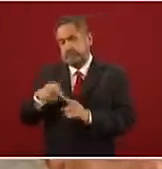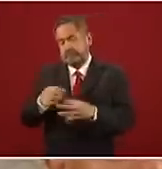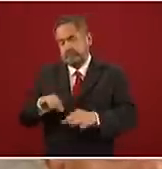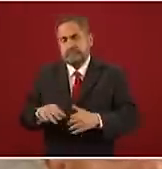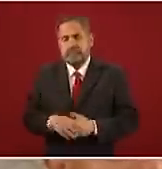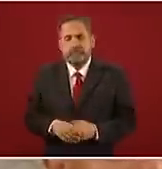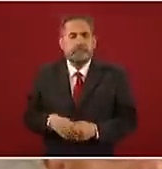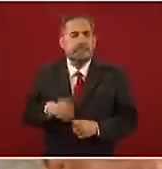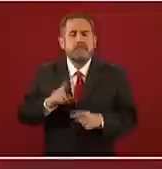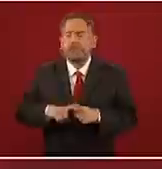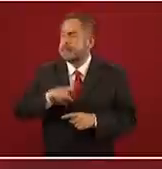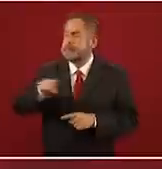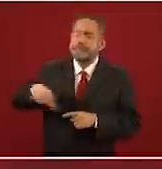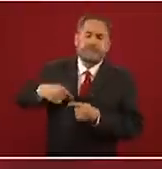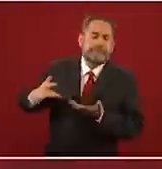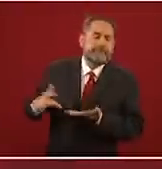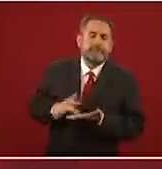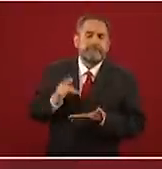nos apoya